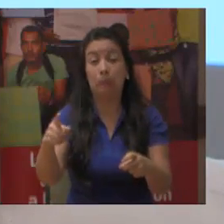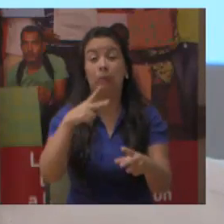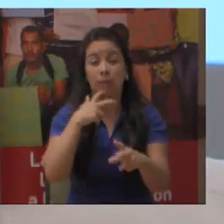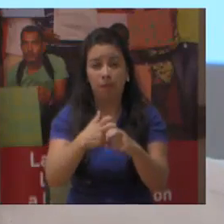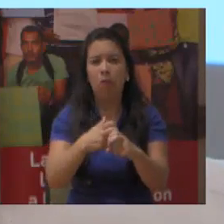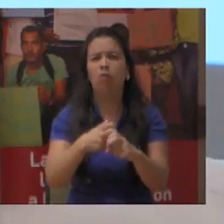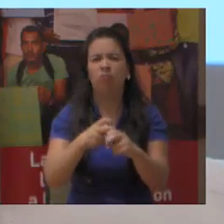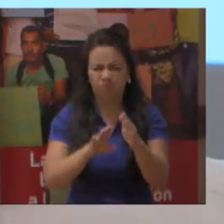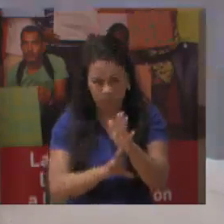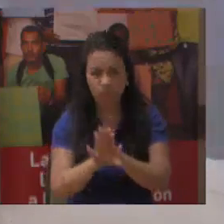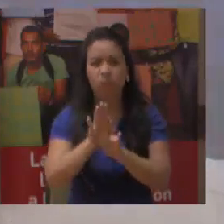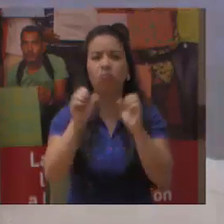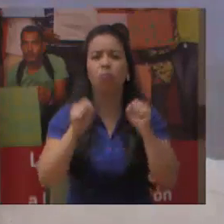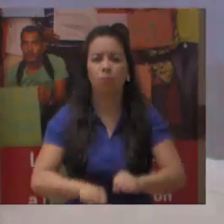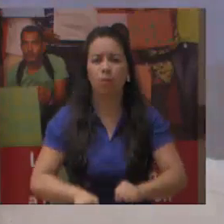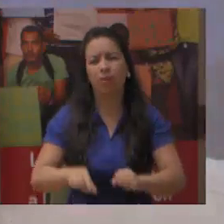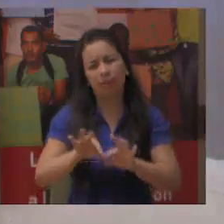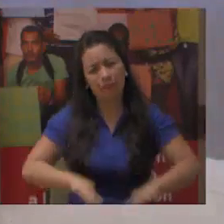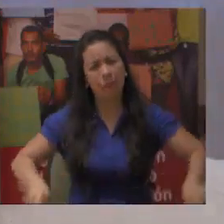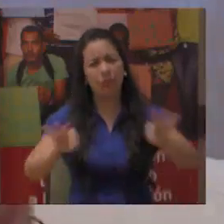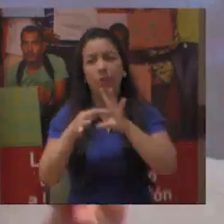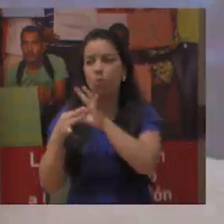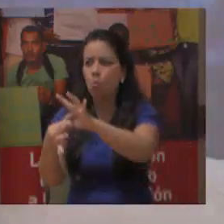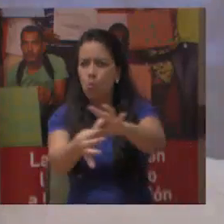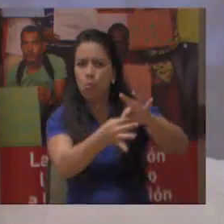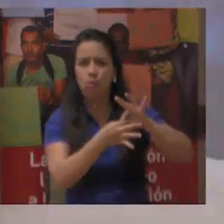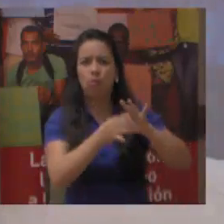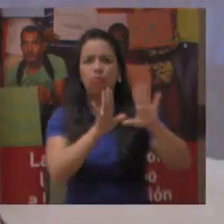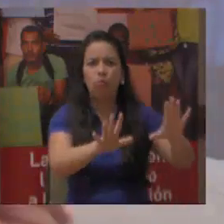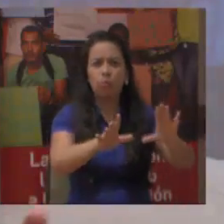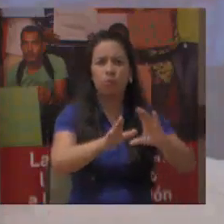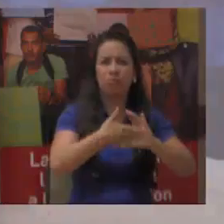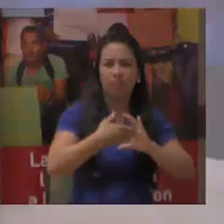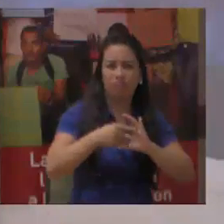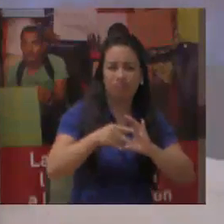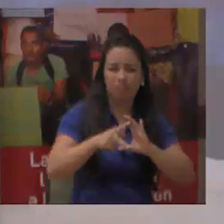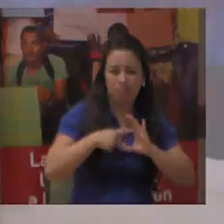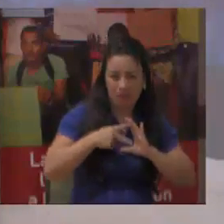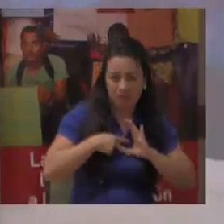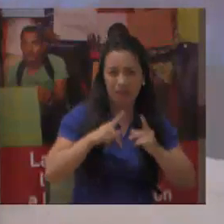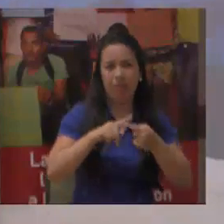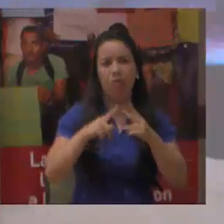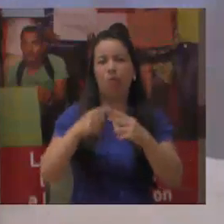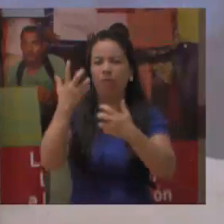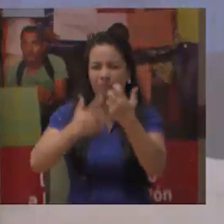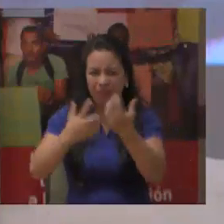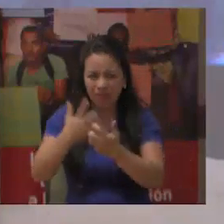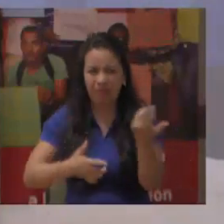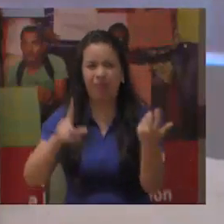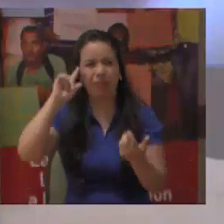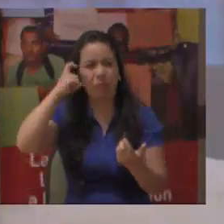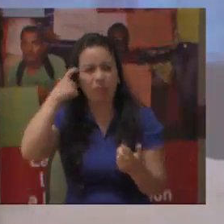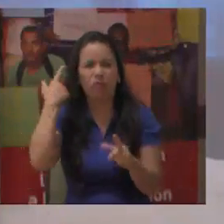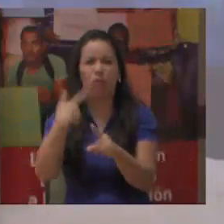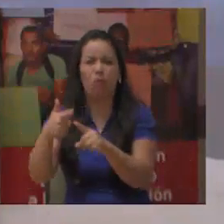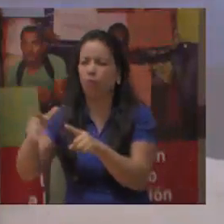salir adelante. Tenemos que unirnos el sector privado, se tienen que unir los empresarios, se tienen que unir los